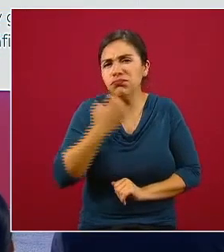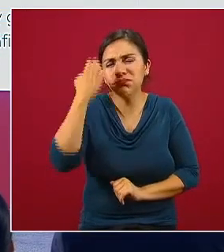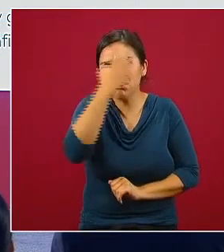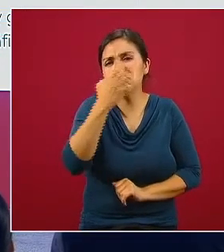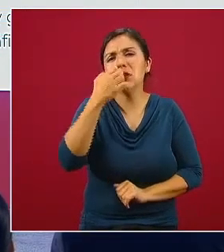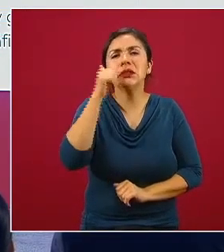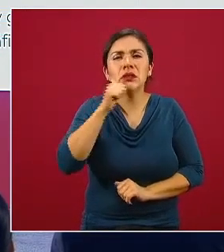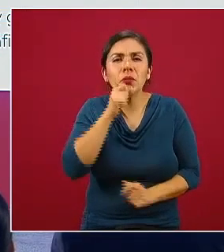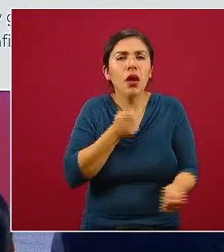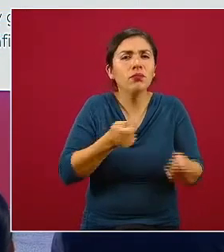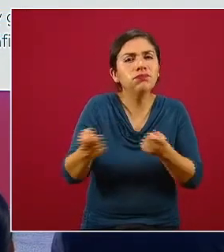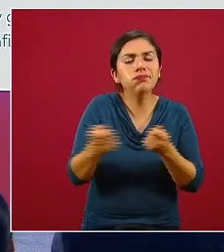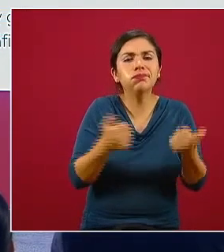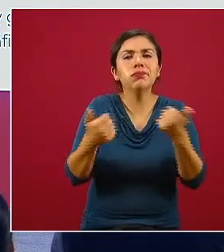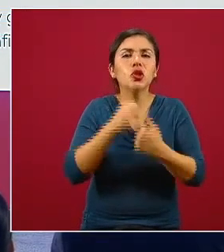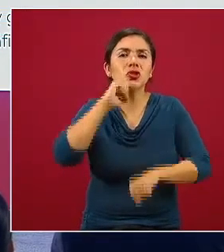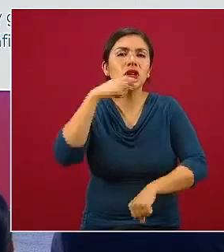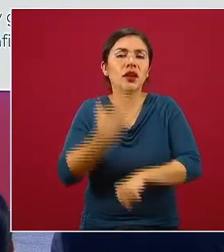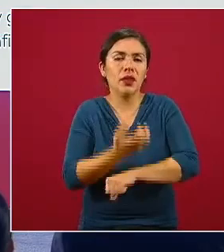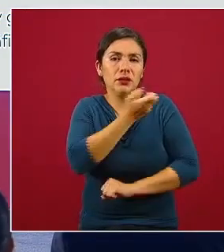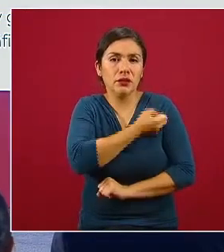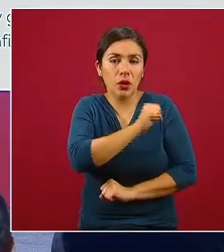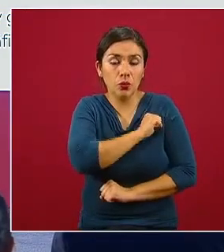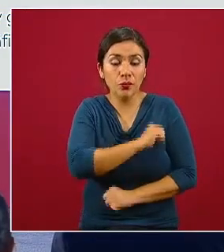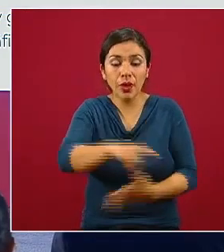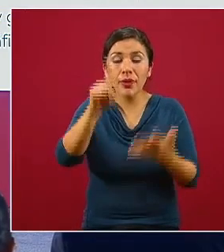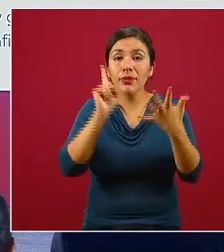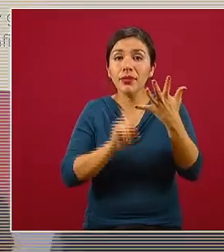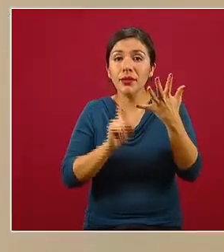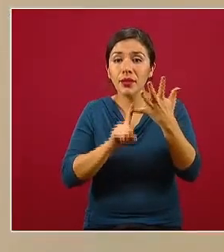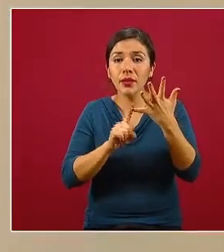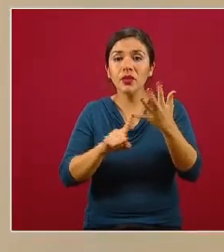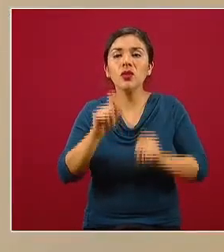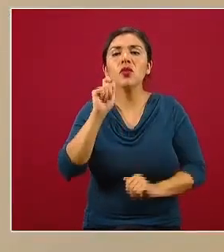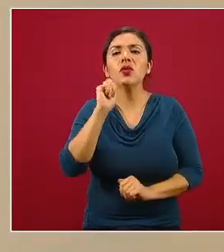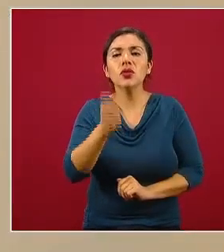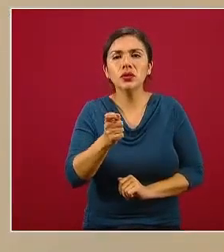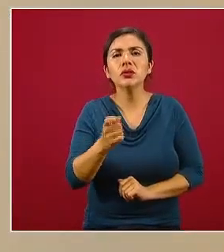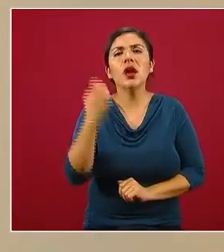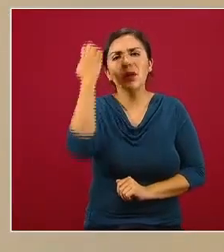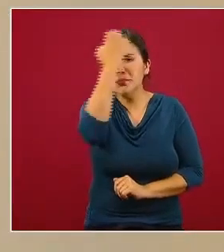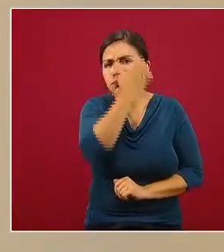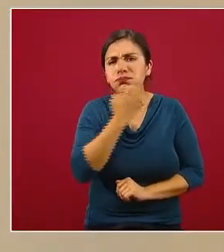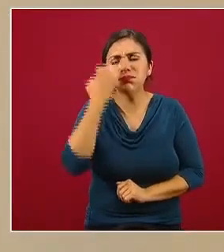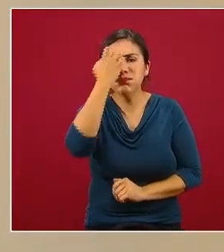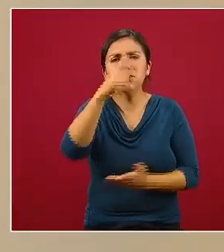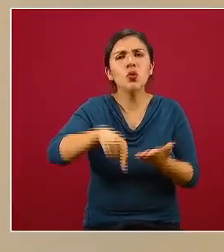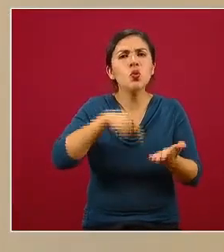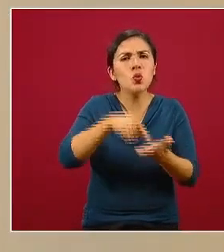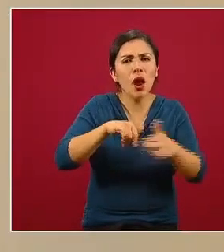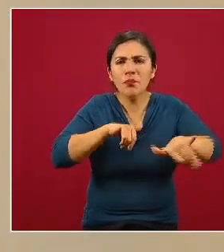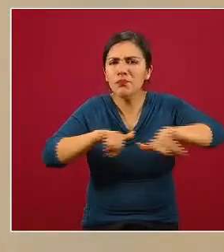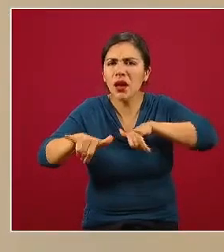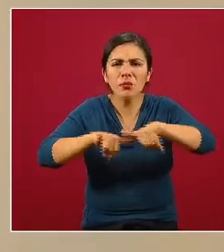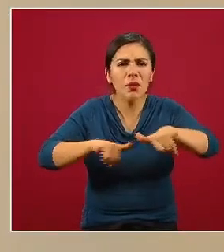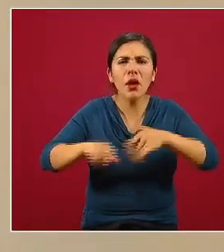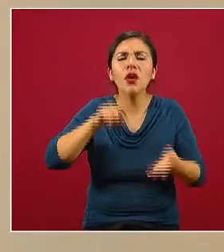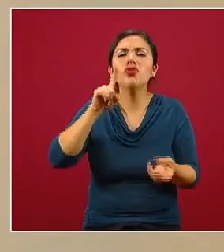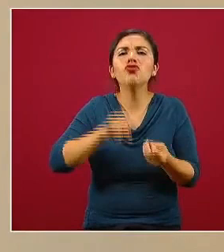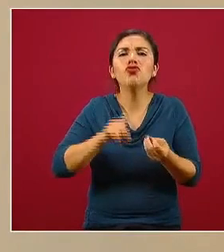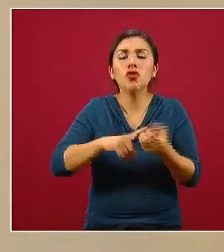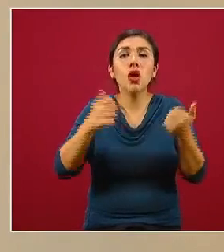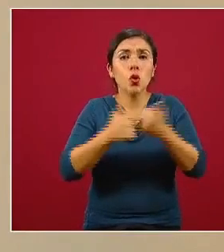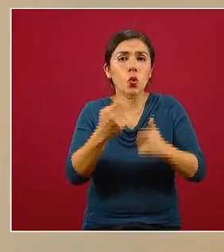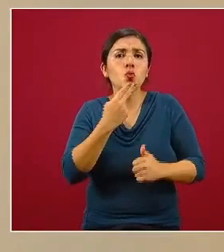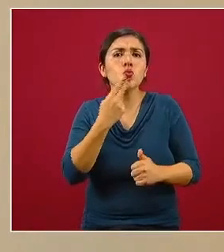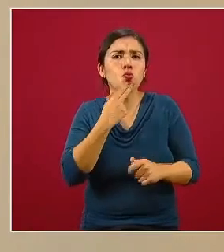vamos coordinando con la Secretaría de Salud. Y el quinto eje consiste en análisis espaciales y geográficos, haciendo uso